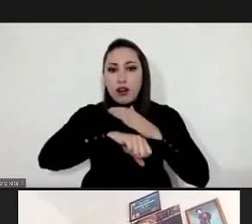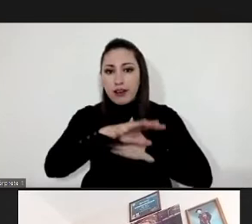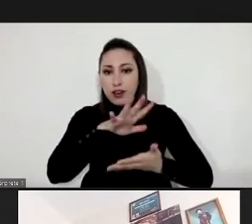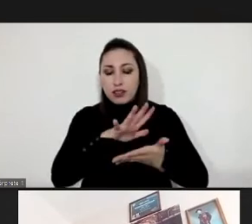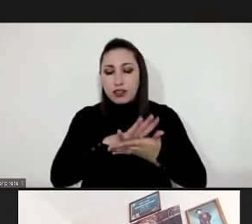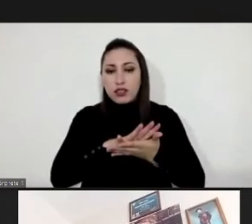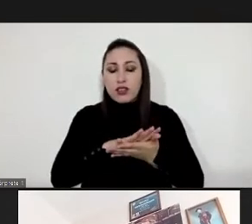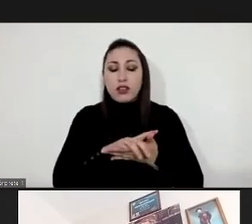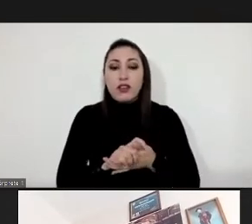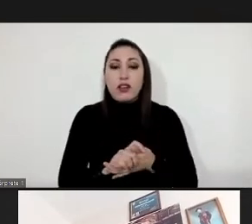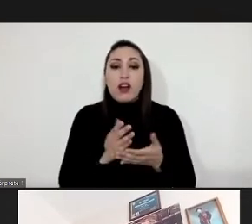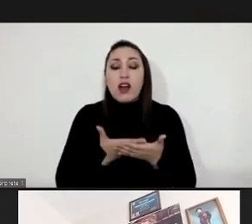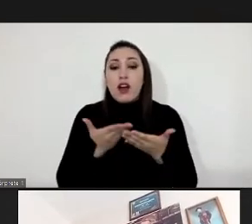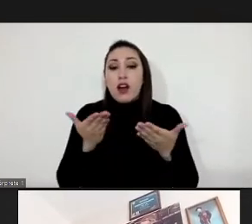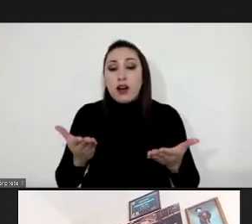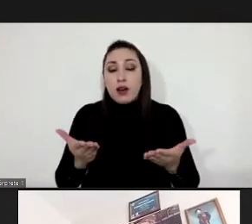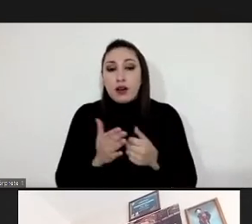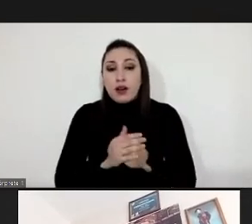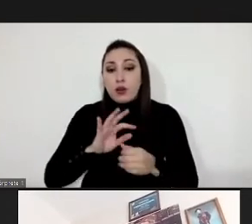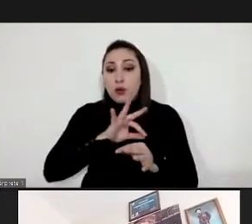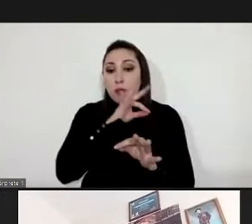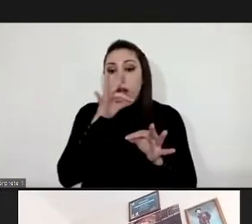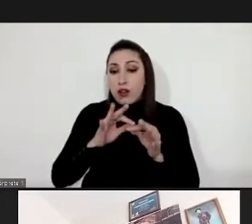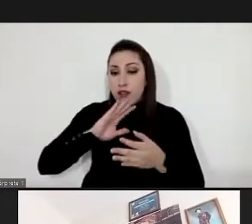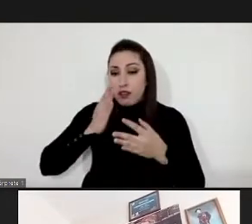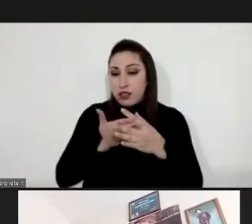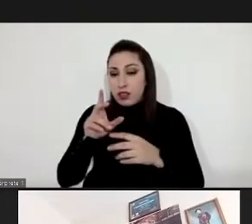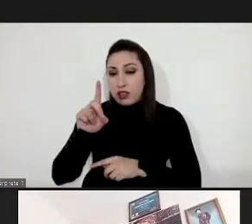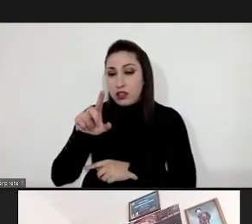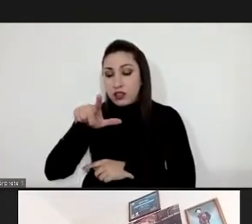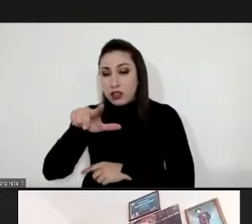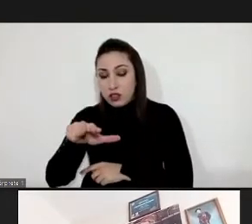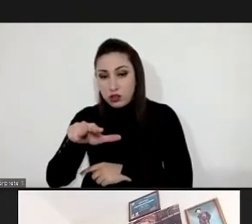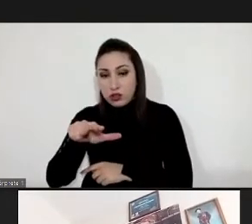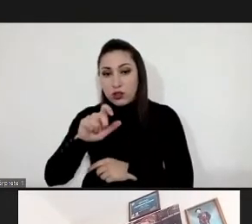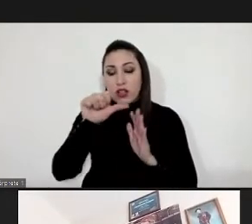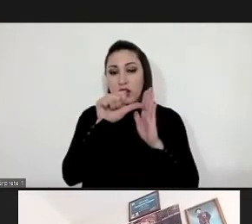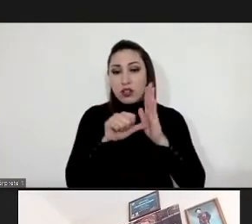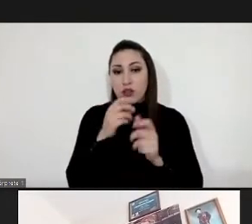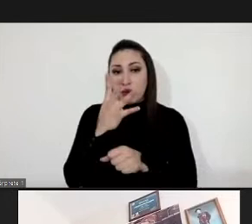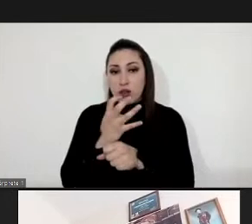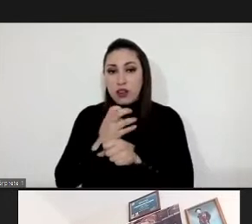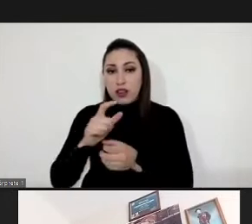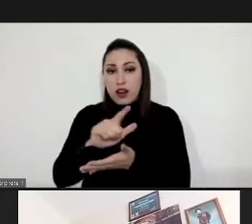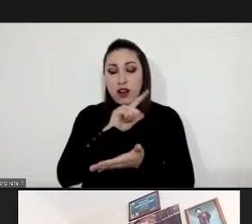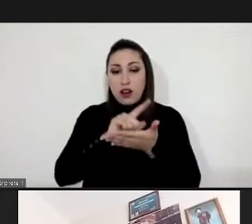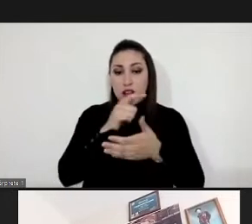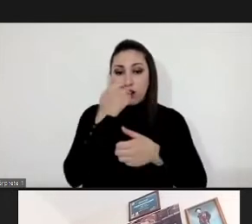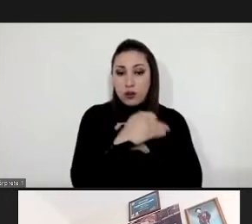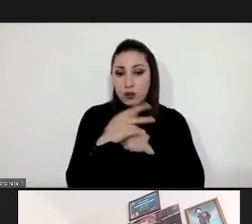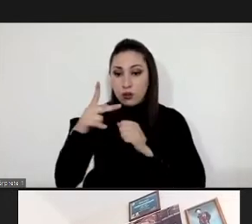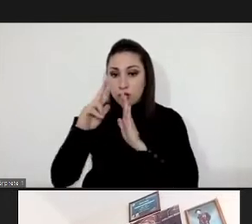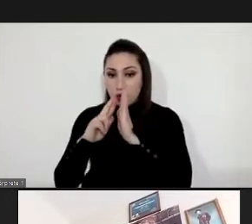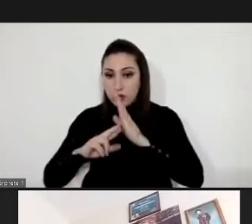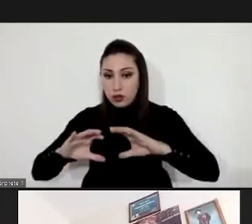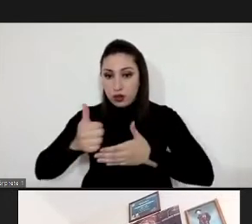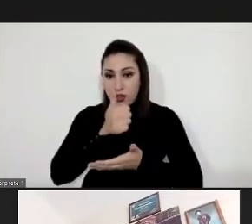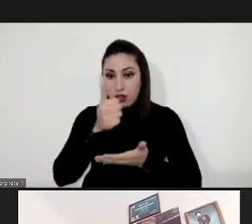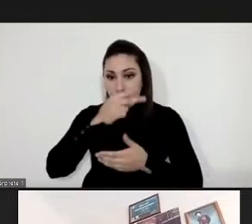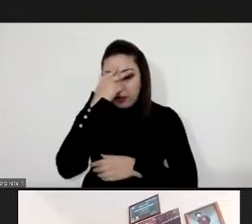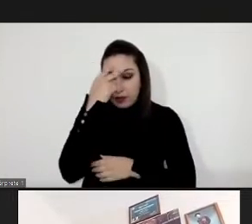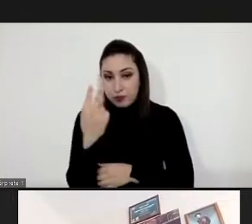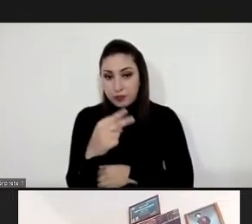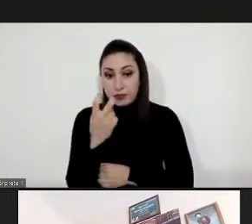acuerdo a la fracción 38, 38ª del artículo 4 de la Ley Orgánica del Congreso de la Ciudad de México, un